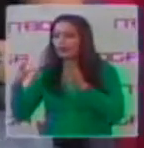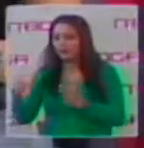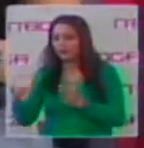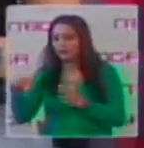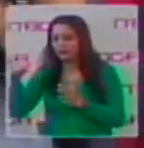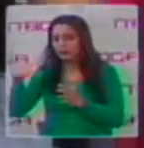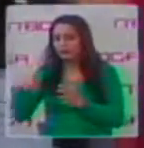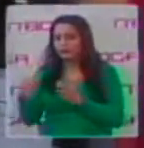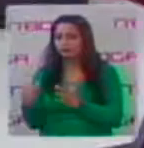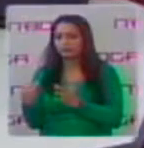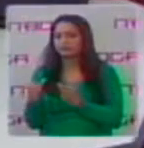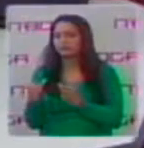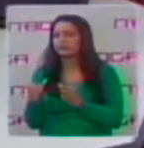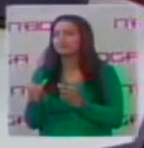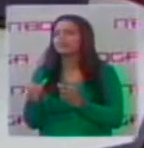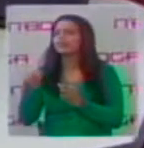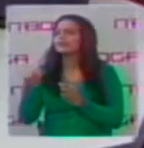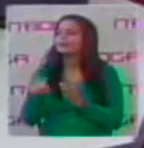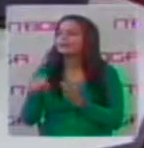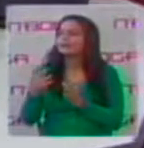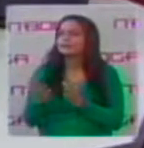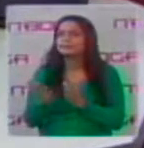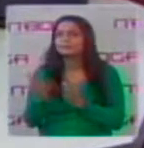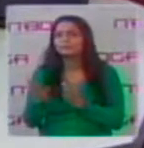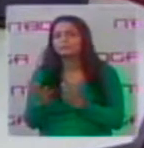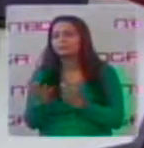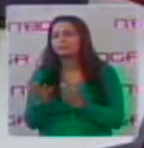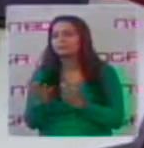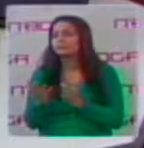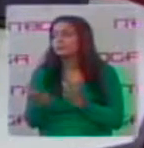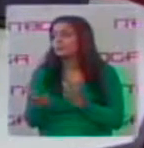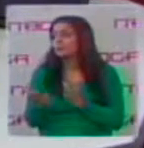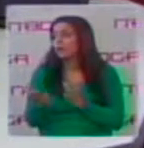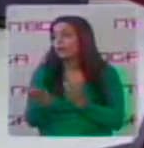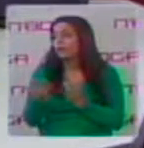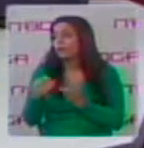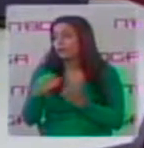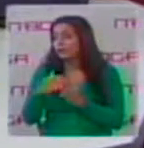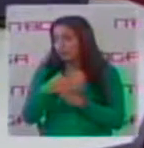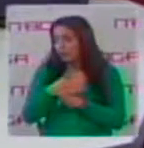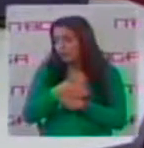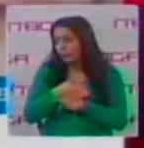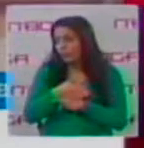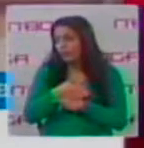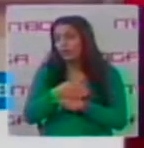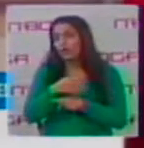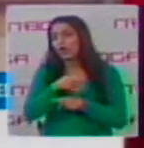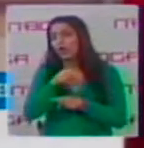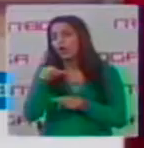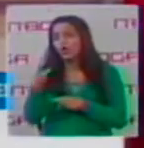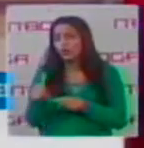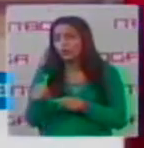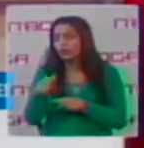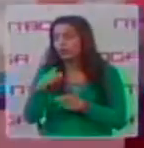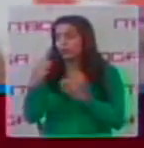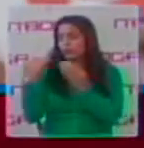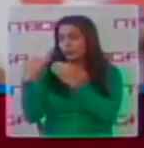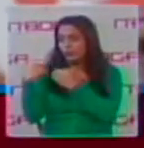entregamos, lo dejamos listo, dispuesto para que las unidades del Consorcio Puerto Limpio las puedan